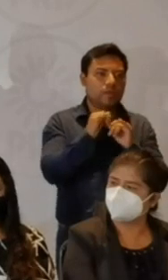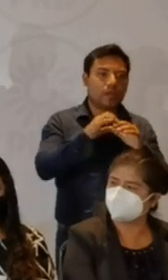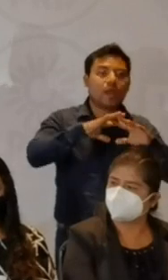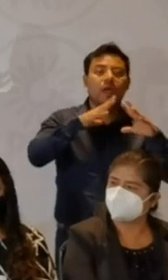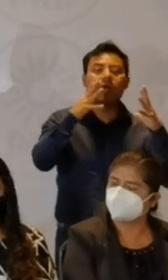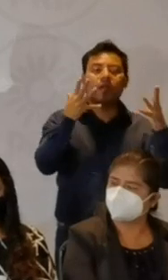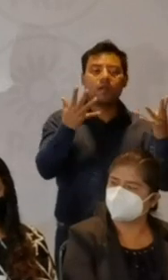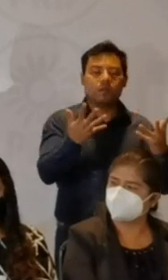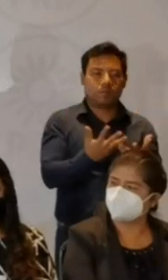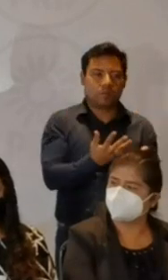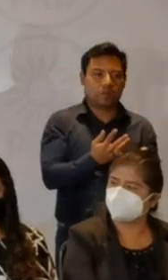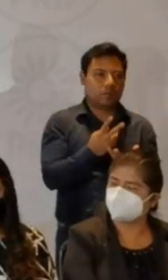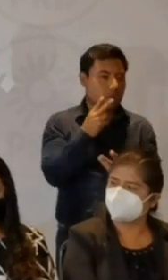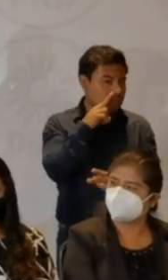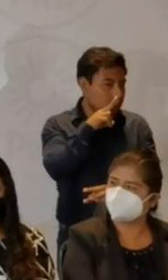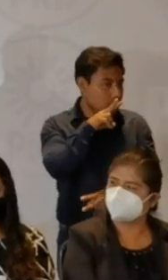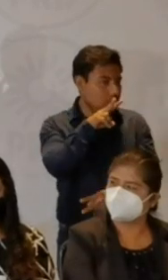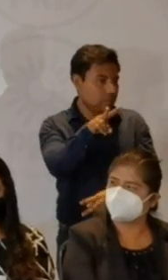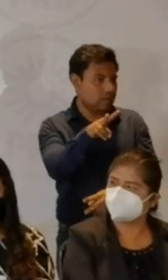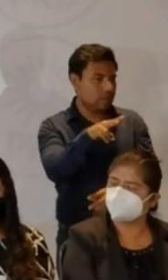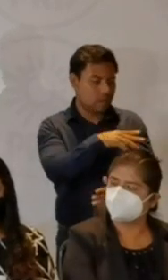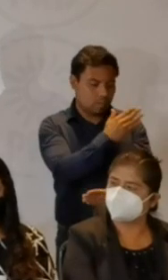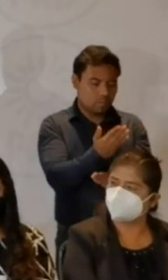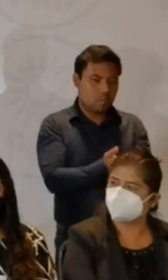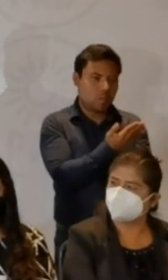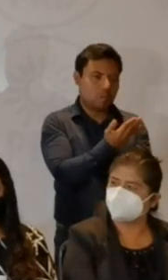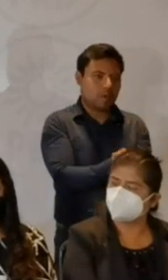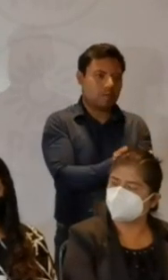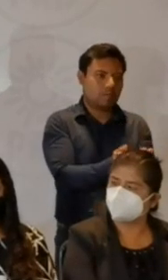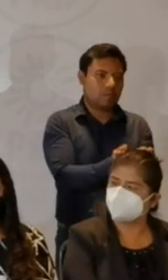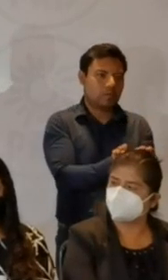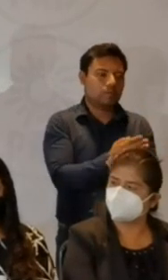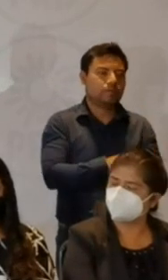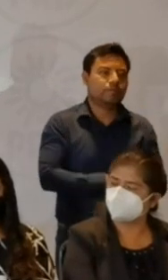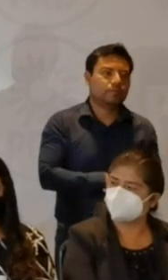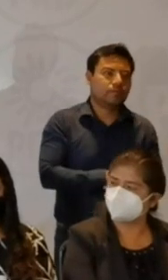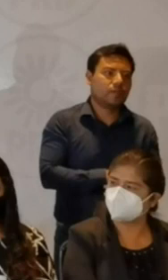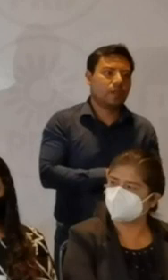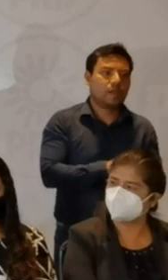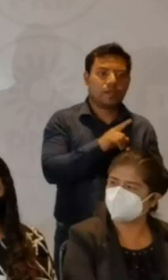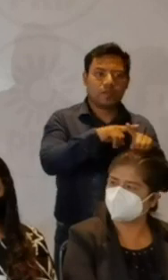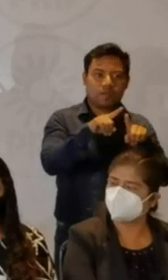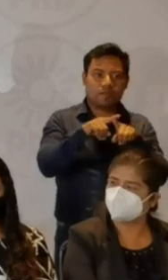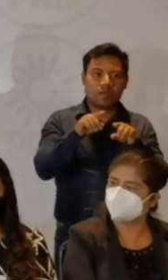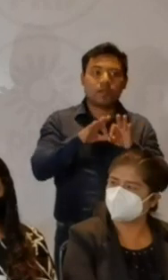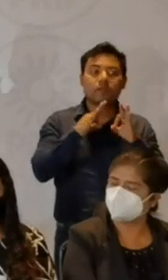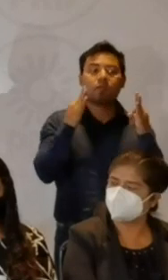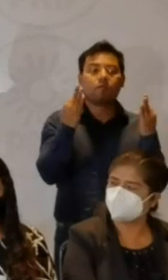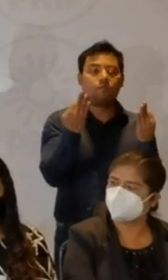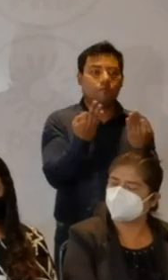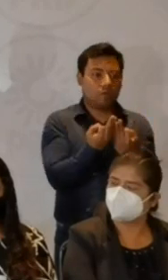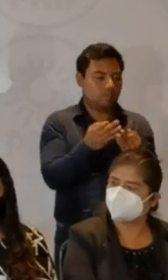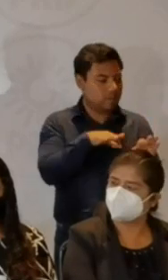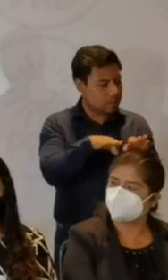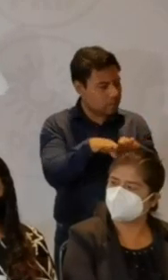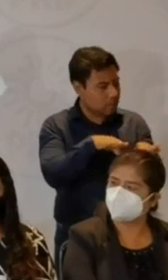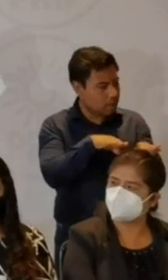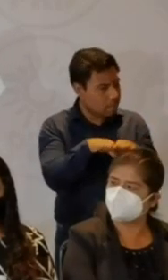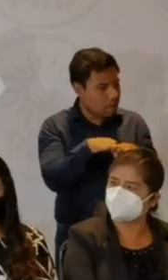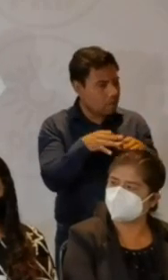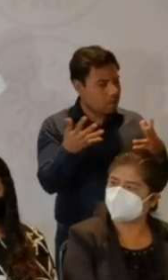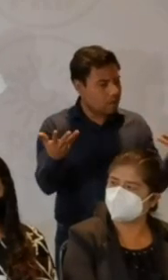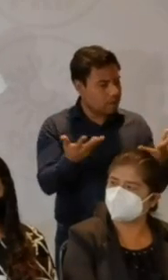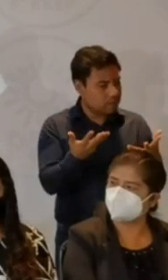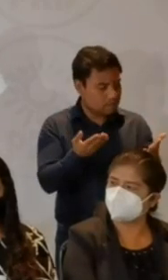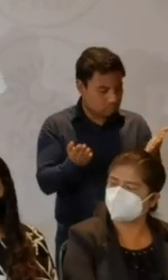Y desde esa mirada estamos proponiendo las líneas de acción de gobierno que vamos a